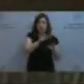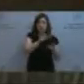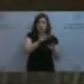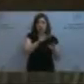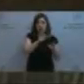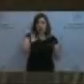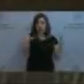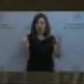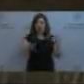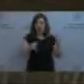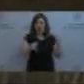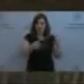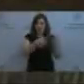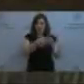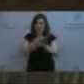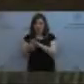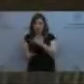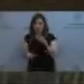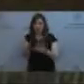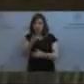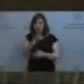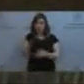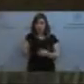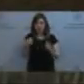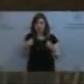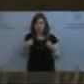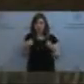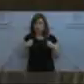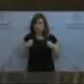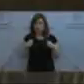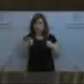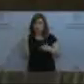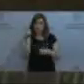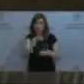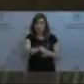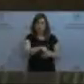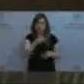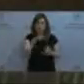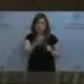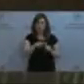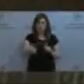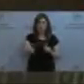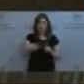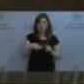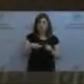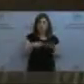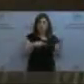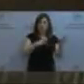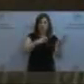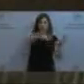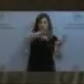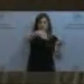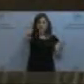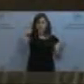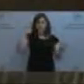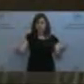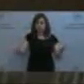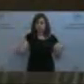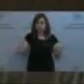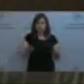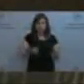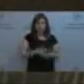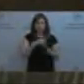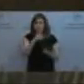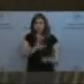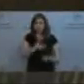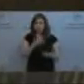zonas urbanas del resto de nuestra comunidad, dada, evidentemente, la dispersión geográfica de la que antes hablábamos. Y, además,